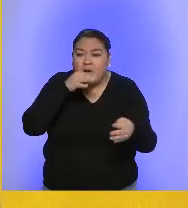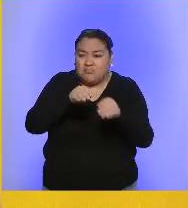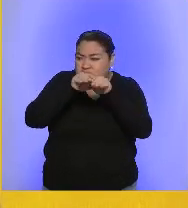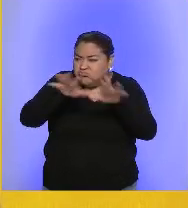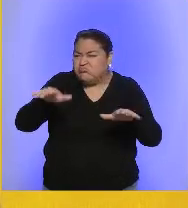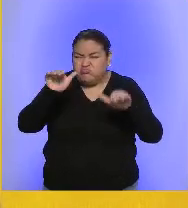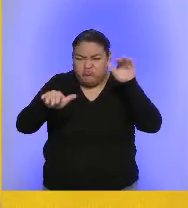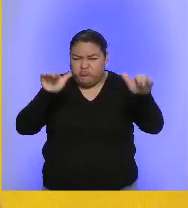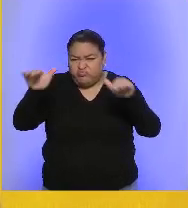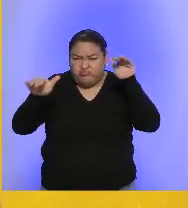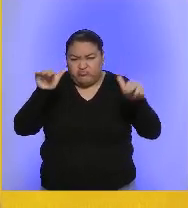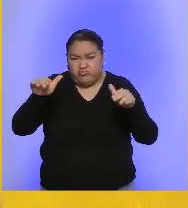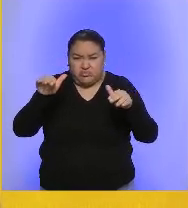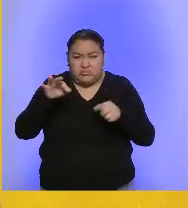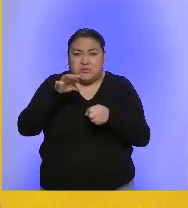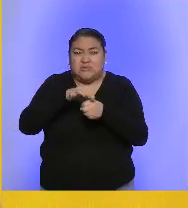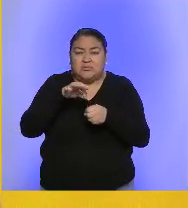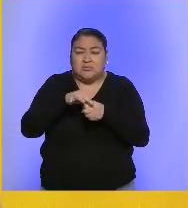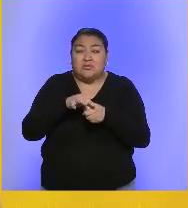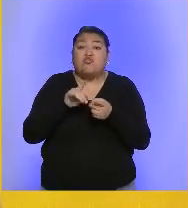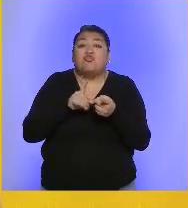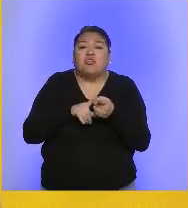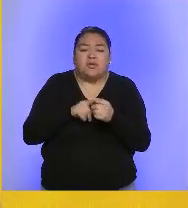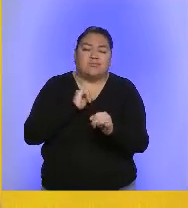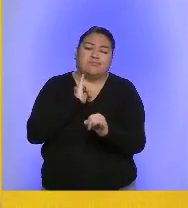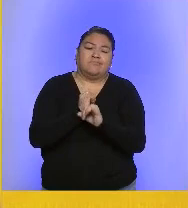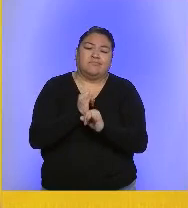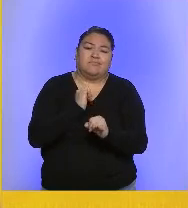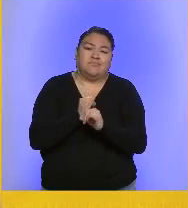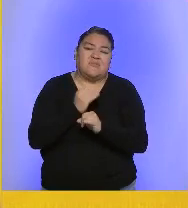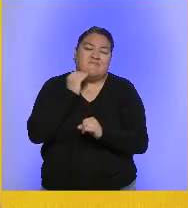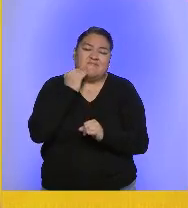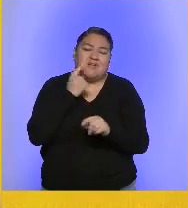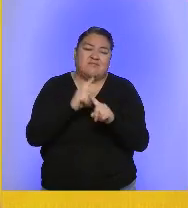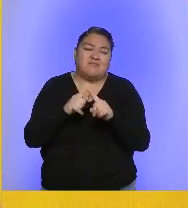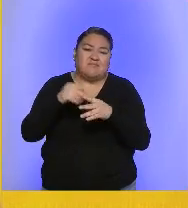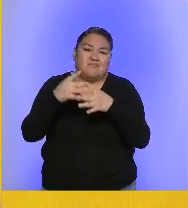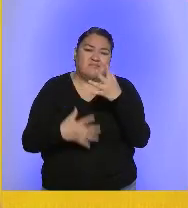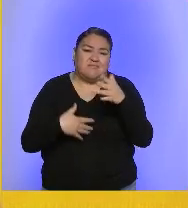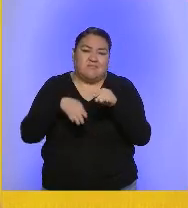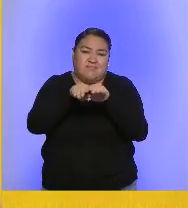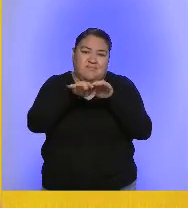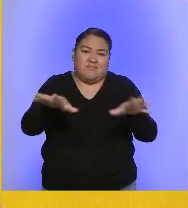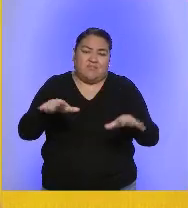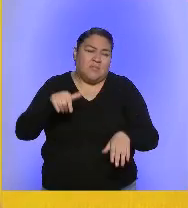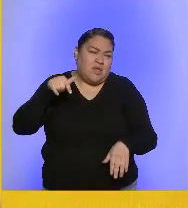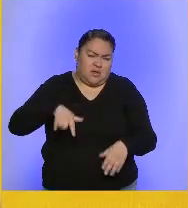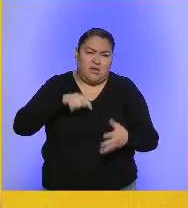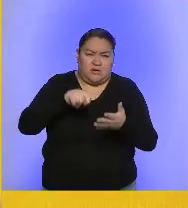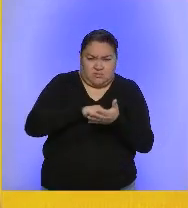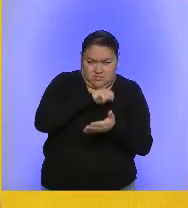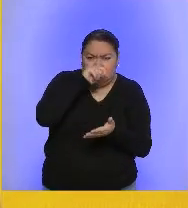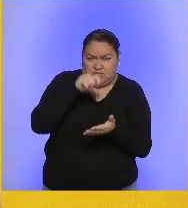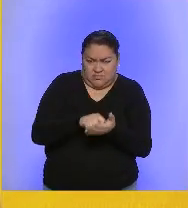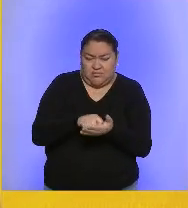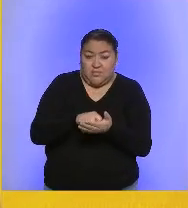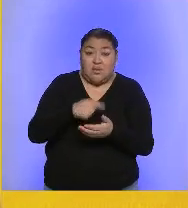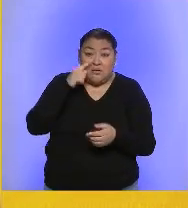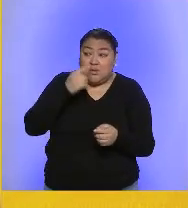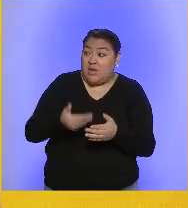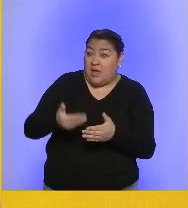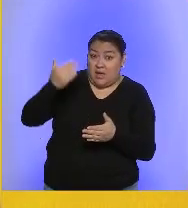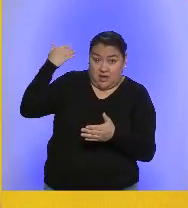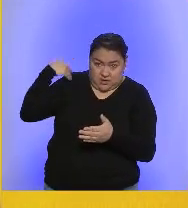medios digitales, por lo menos en el caso de Tamaulipas. En el pasado proceso para elegir gobernador del estado